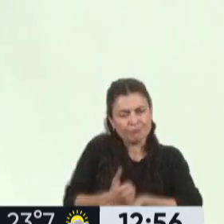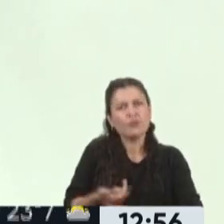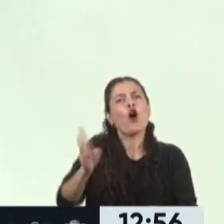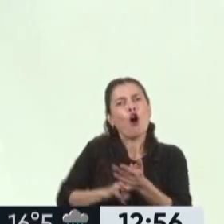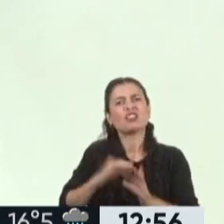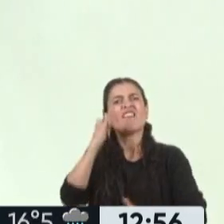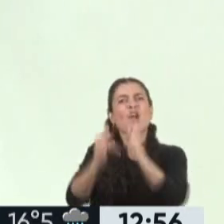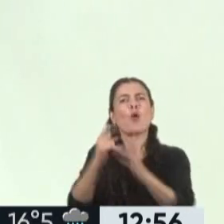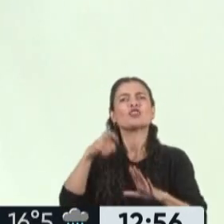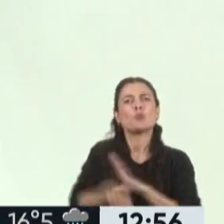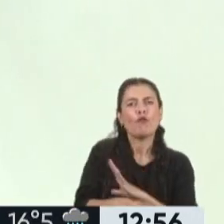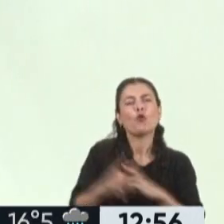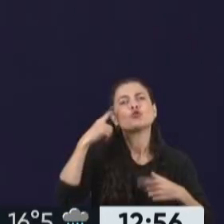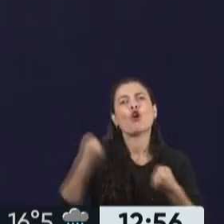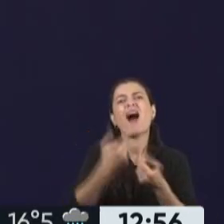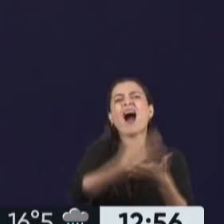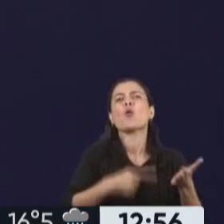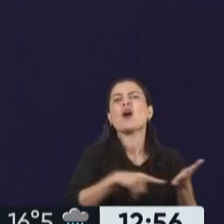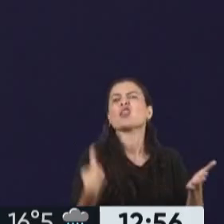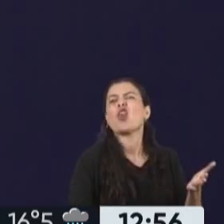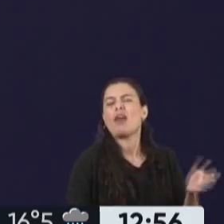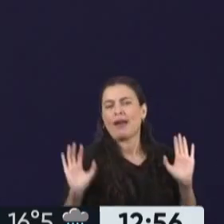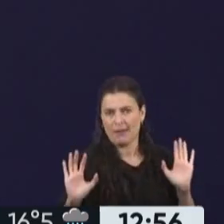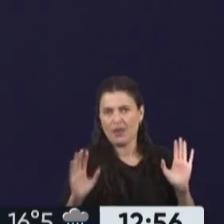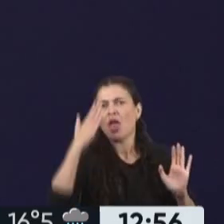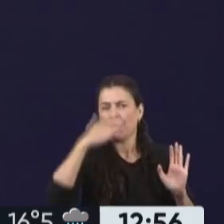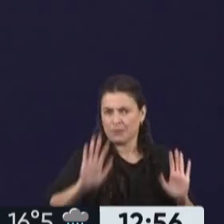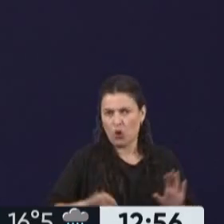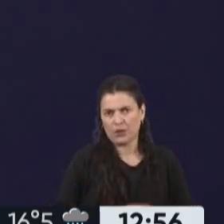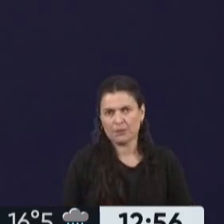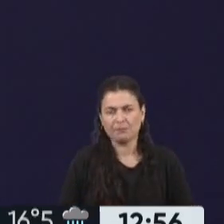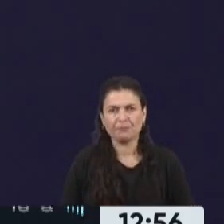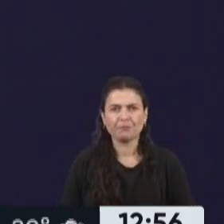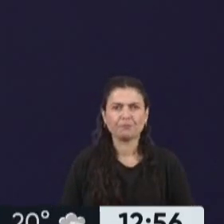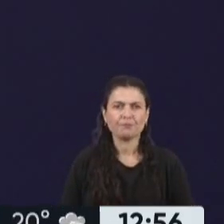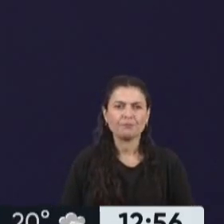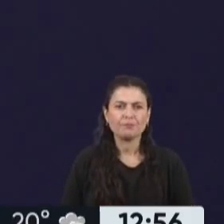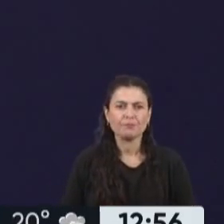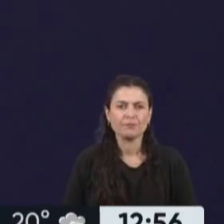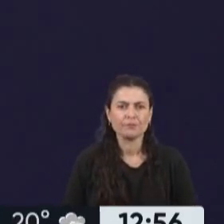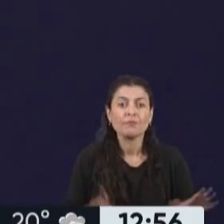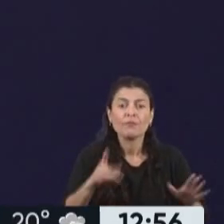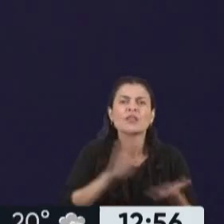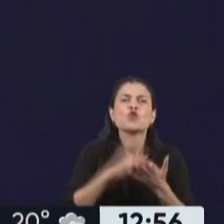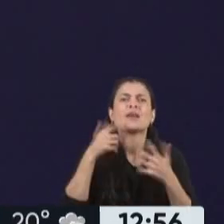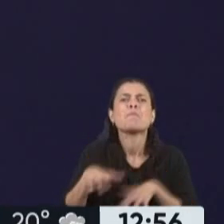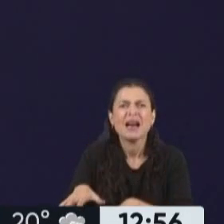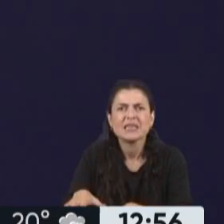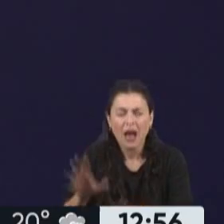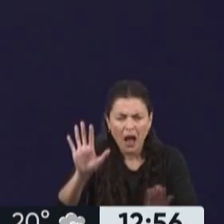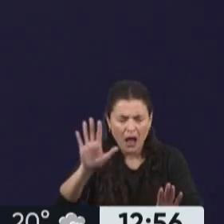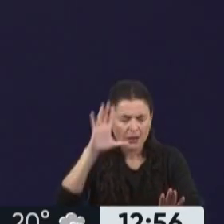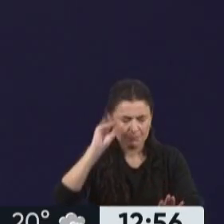preguntado también las expectativas por la movilización. Vieron que necesito botar un muteador. Ustedes de esta tarde. Quejan, pero... sobre la marcha. No, te contesto.